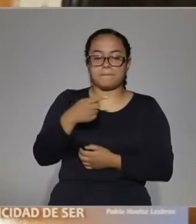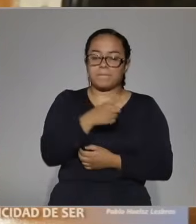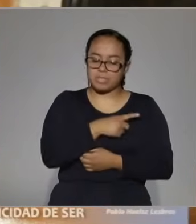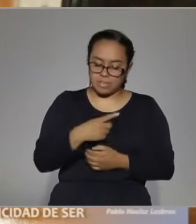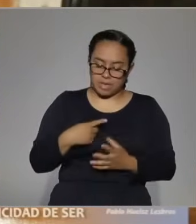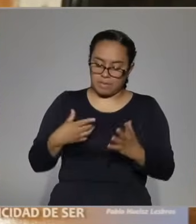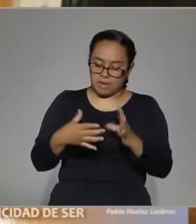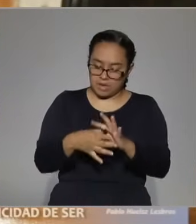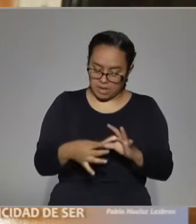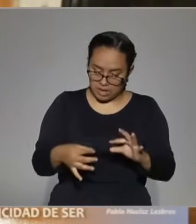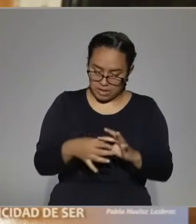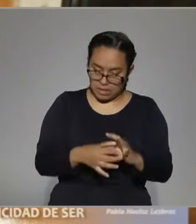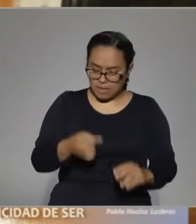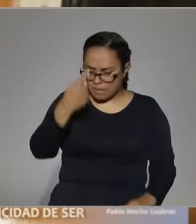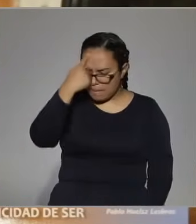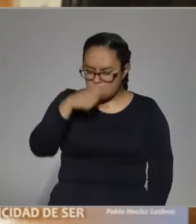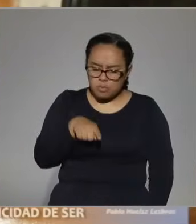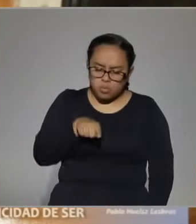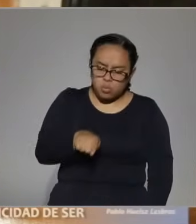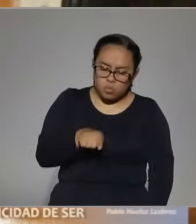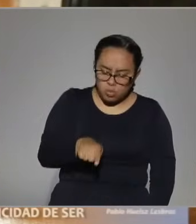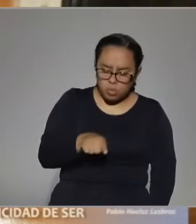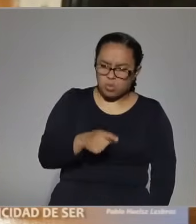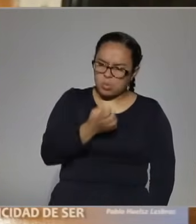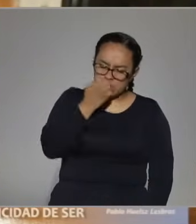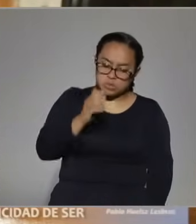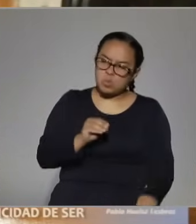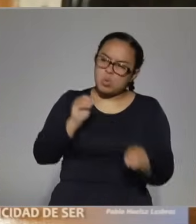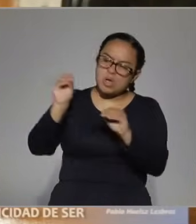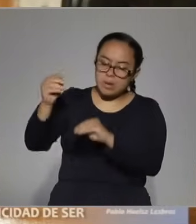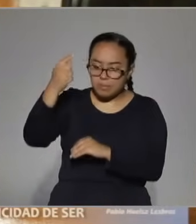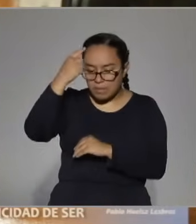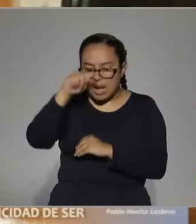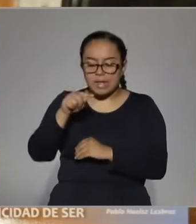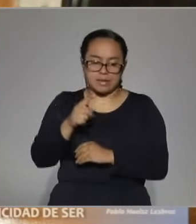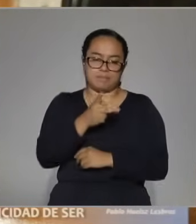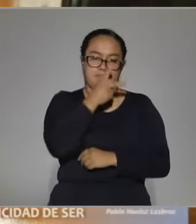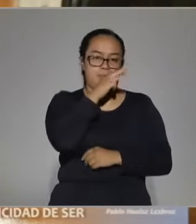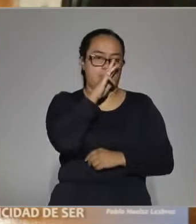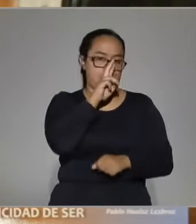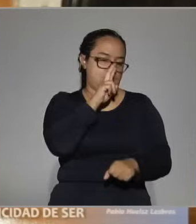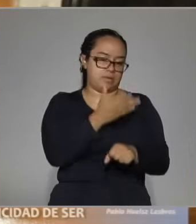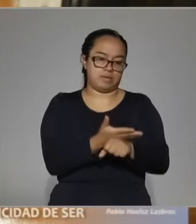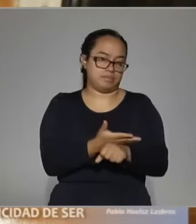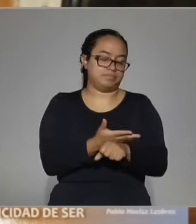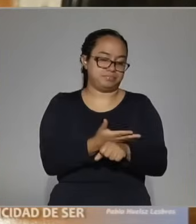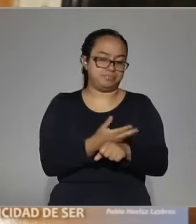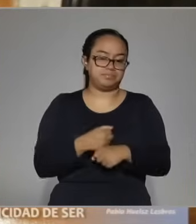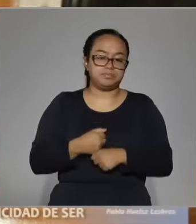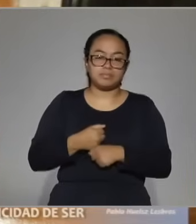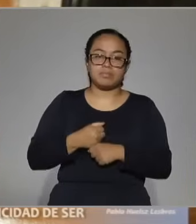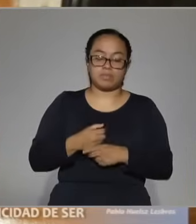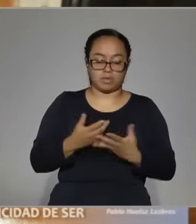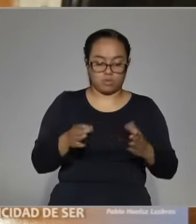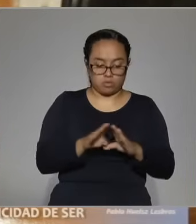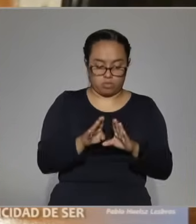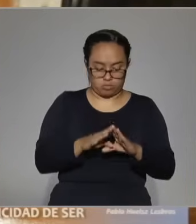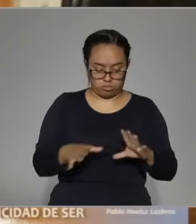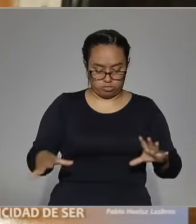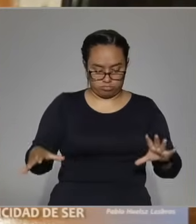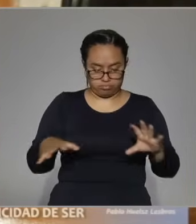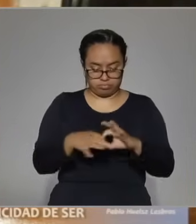explicarle mucho para qué los llevan a la escuela son los papás. Los que van a hacer ese vínculo entre